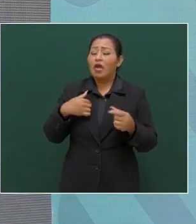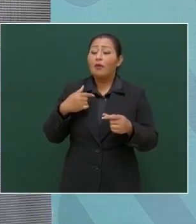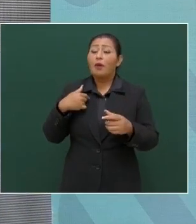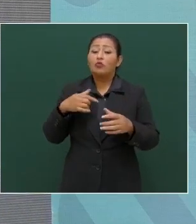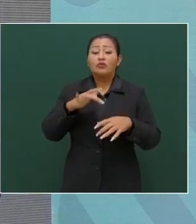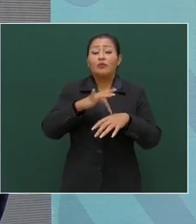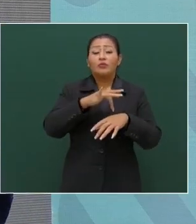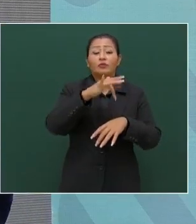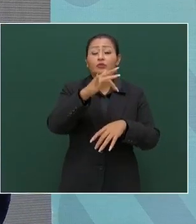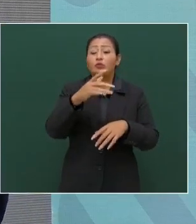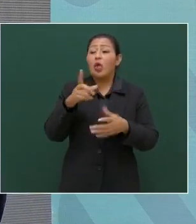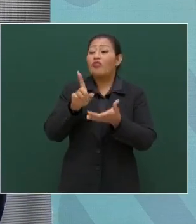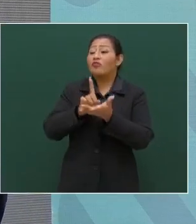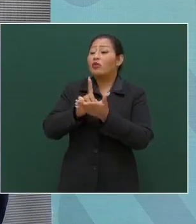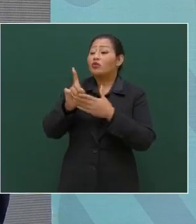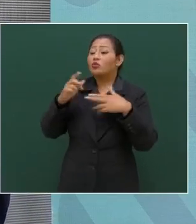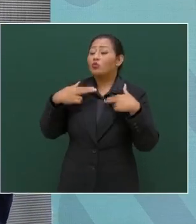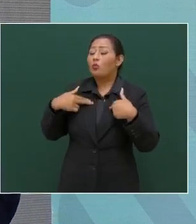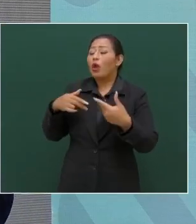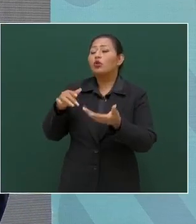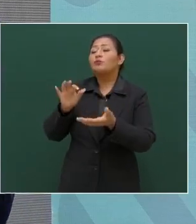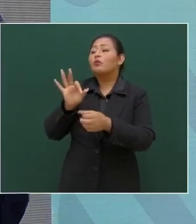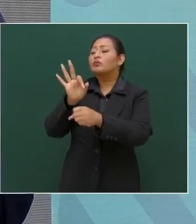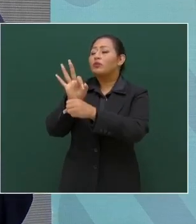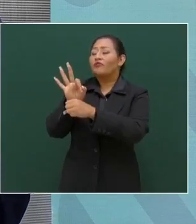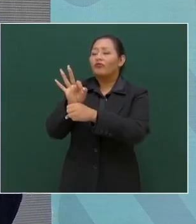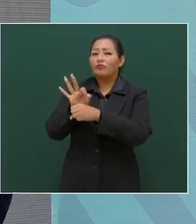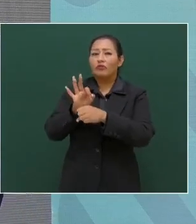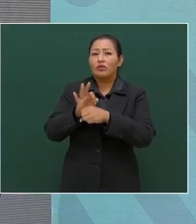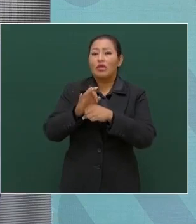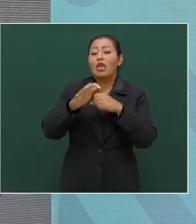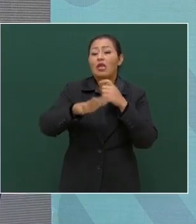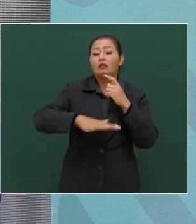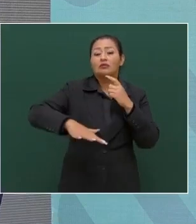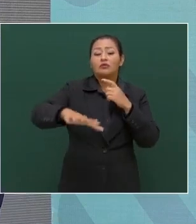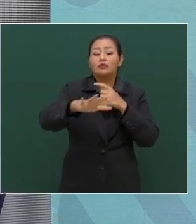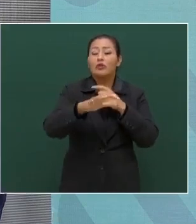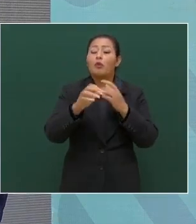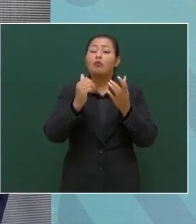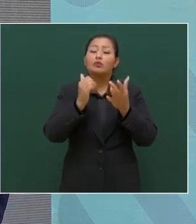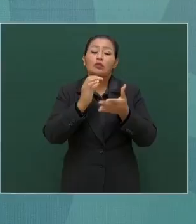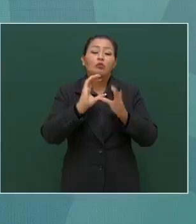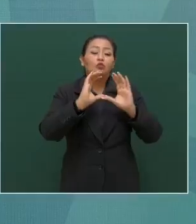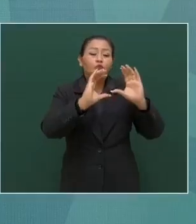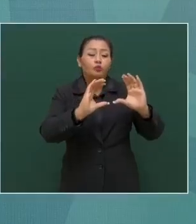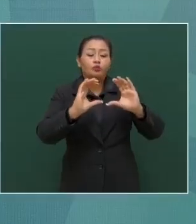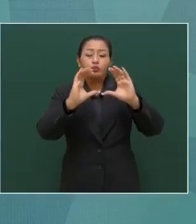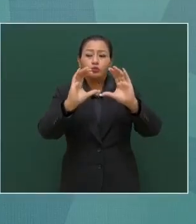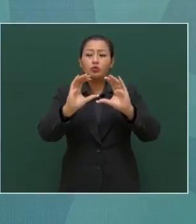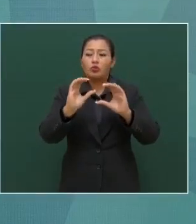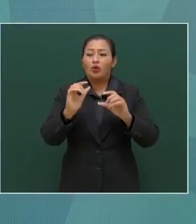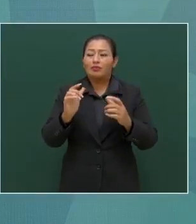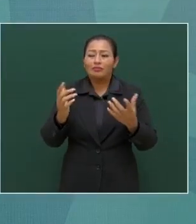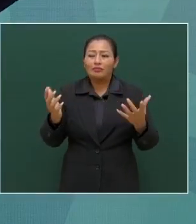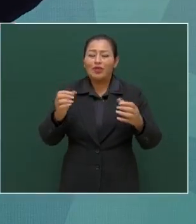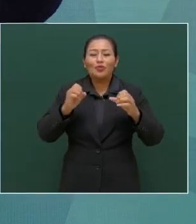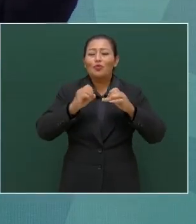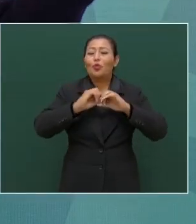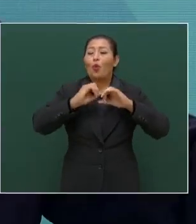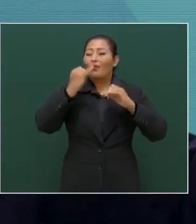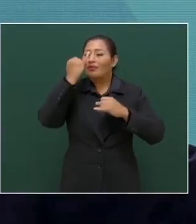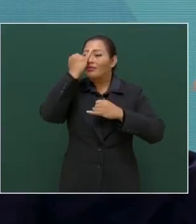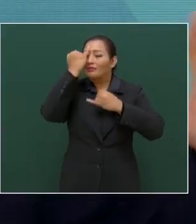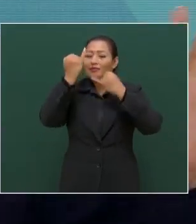de que iban a defender los derechos humanos, de que iban a defender el medio ambiente. Se llenó